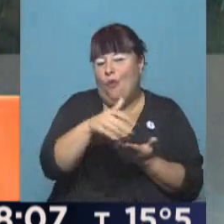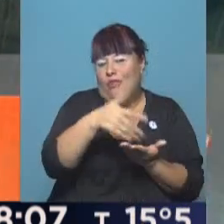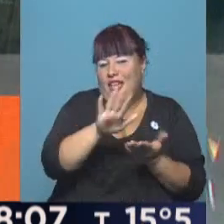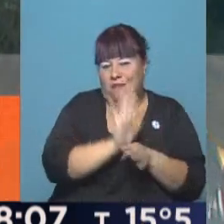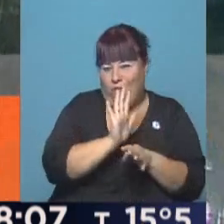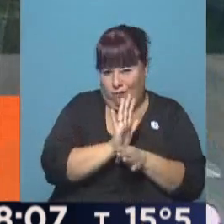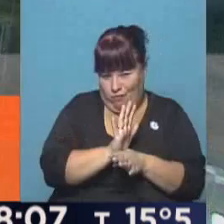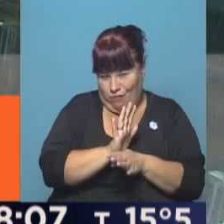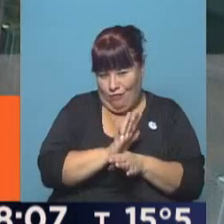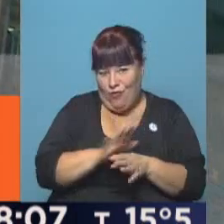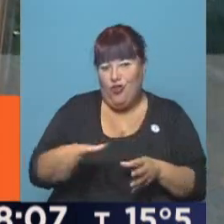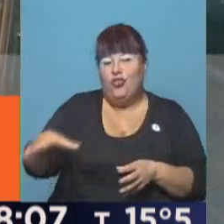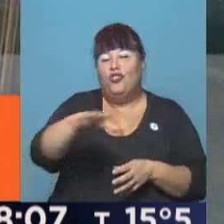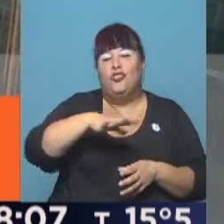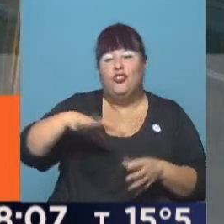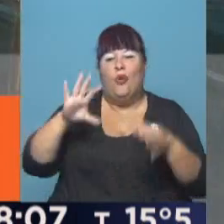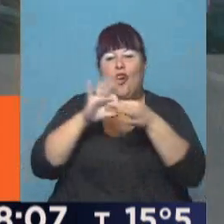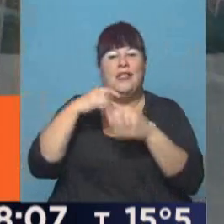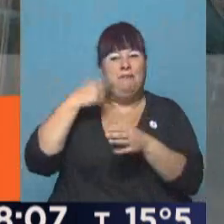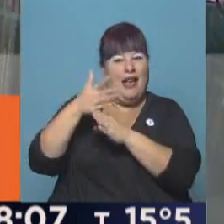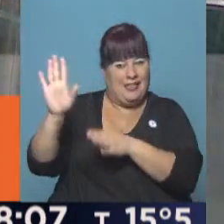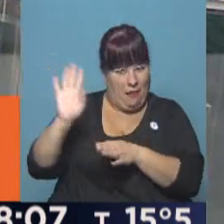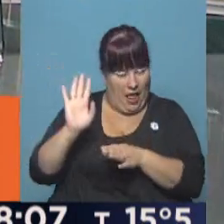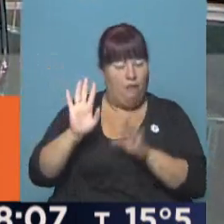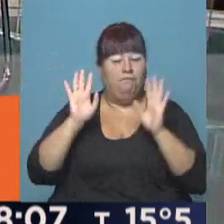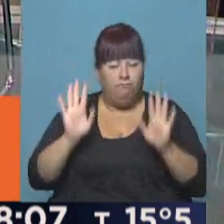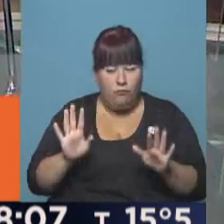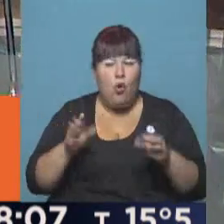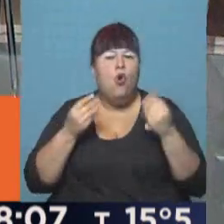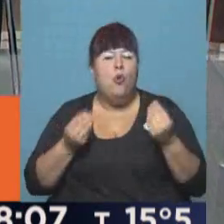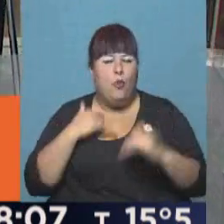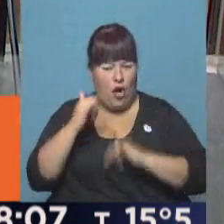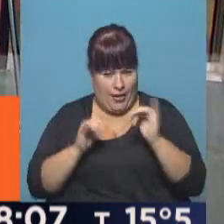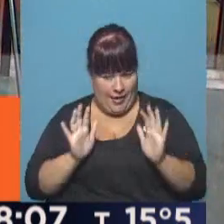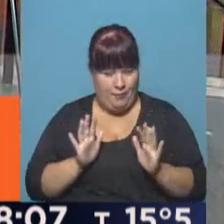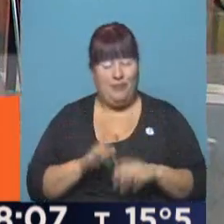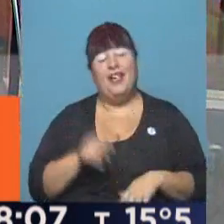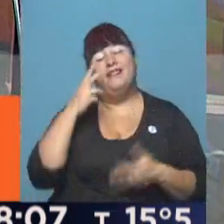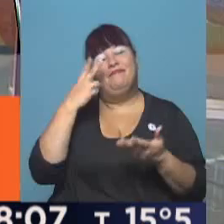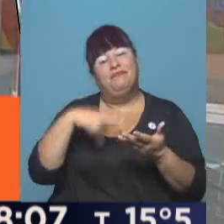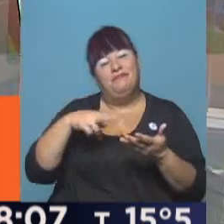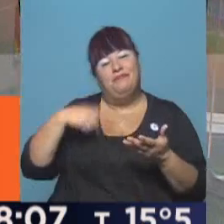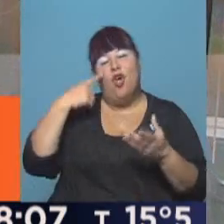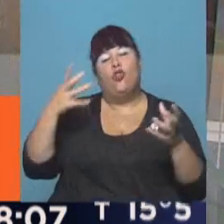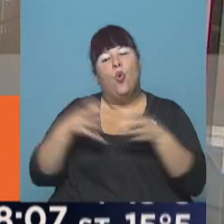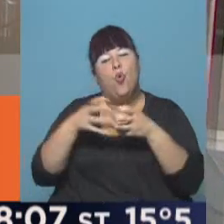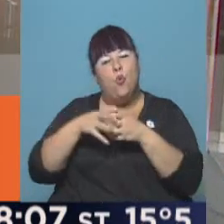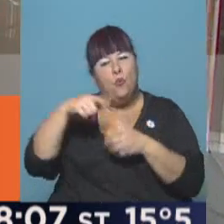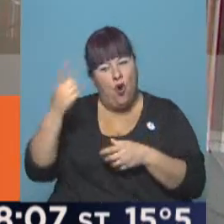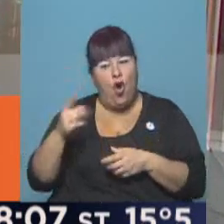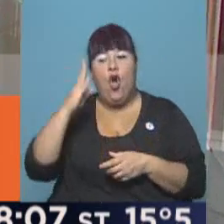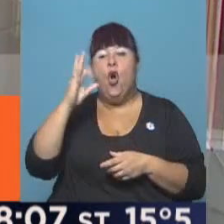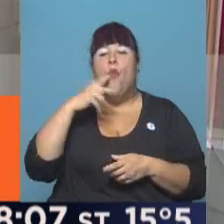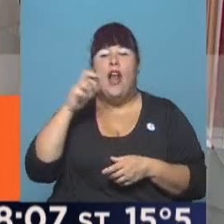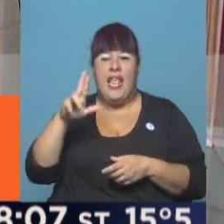marginado de ese lazo con España. Entonces, ¿por qué digo esto? Porque cuando vos mirás las otras juntas, Bolívar